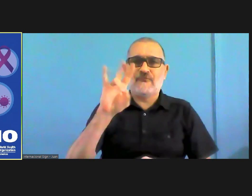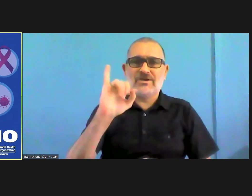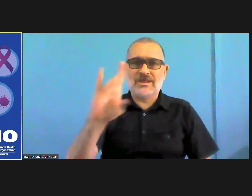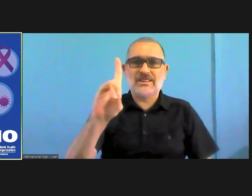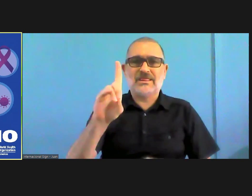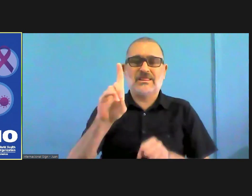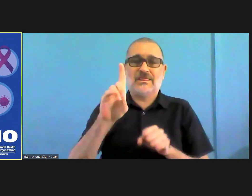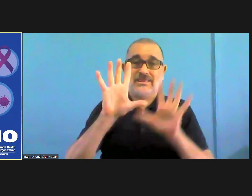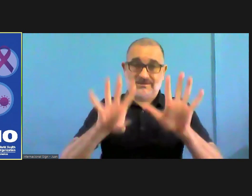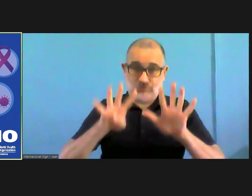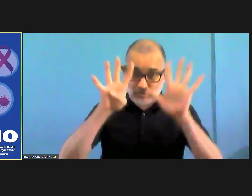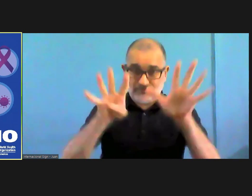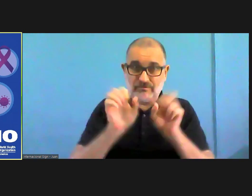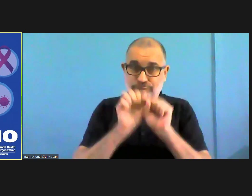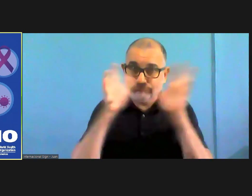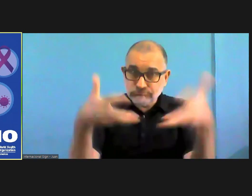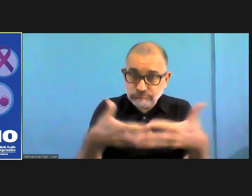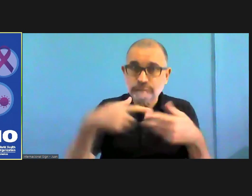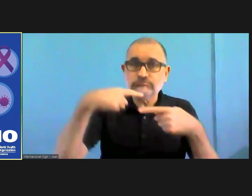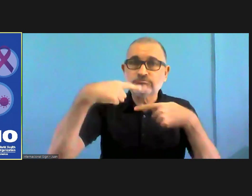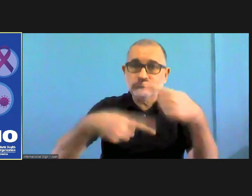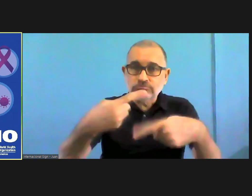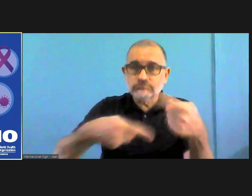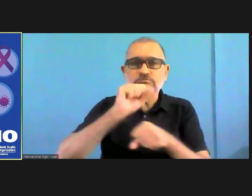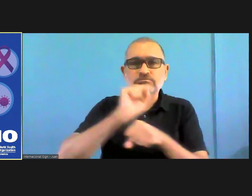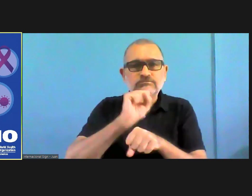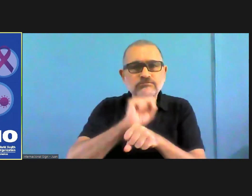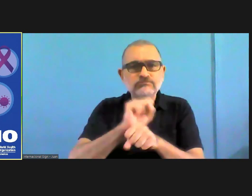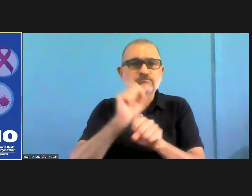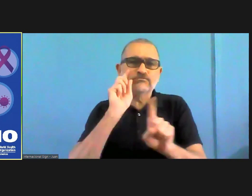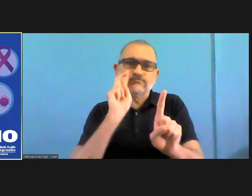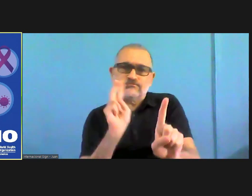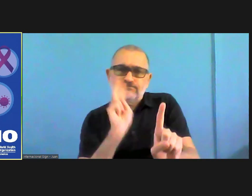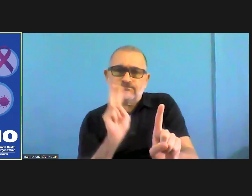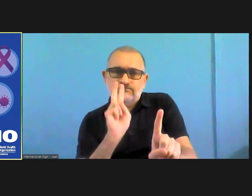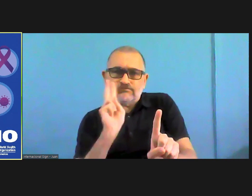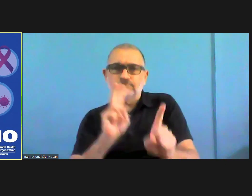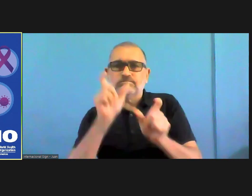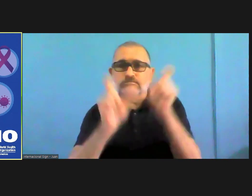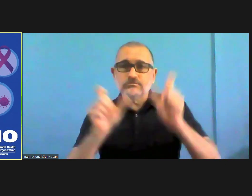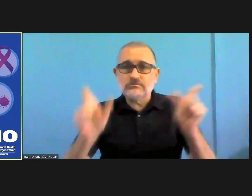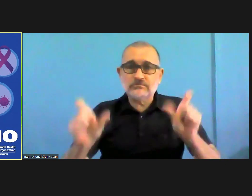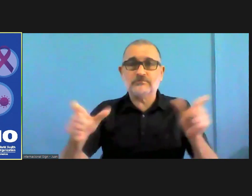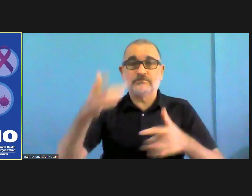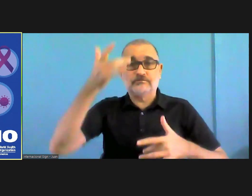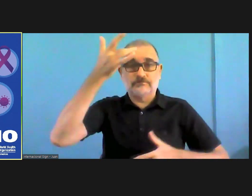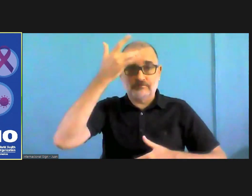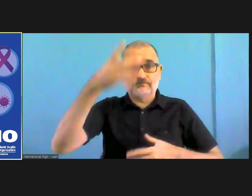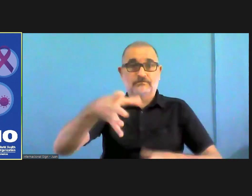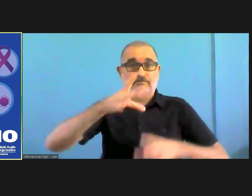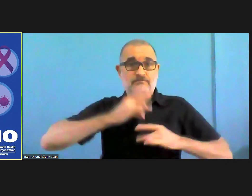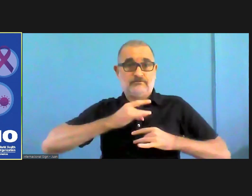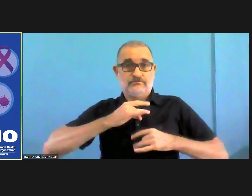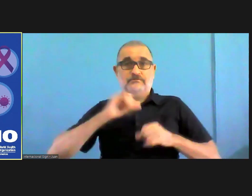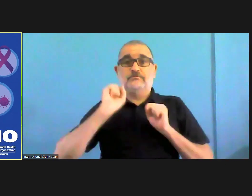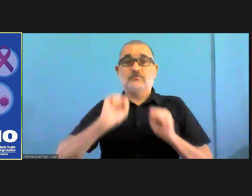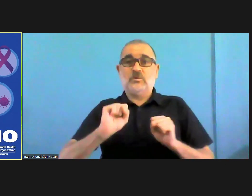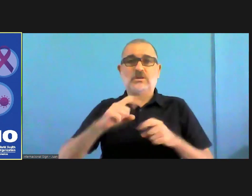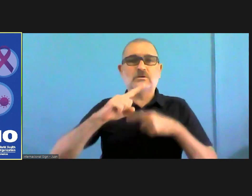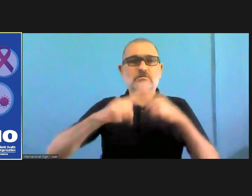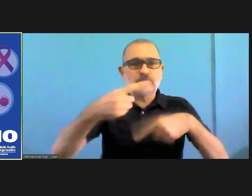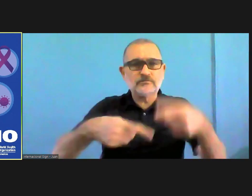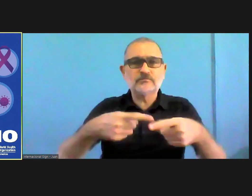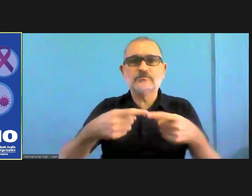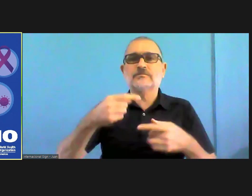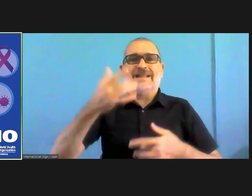que viven con ENTs reciben la atención que necesitan para manejar sus condiciones crónicas. En esta siguiente sesión del webinario escucharemos de dos